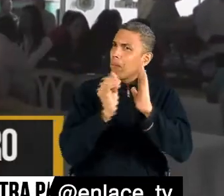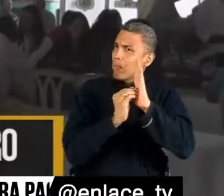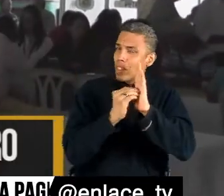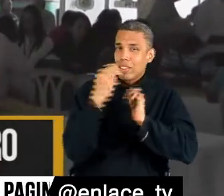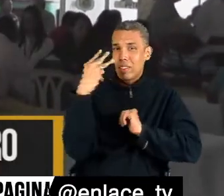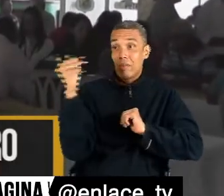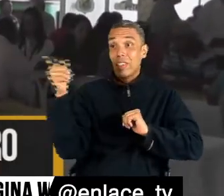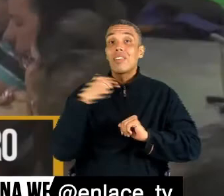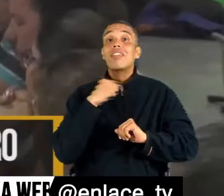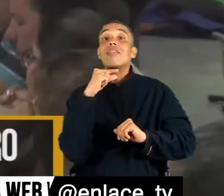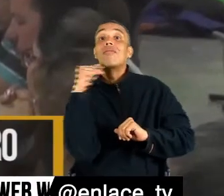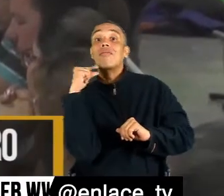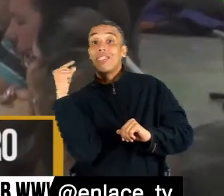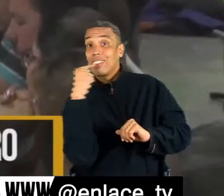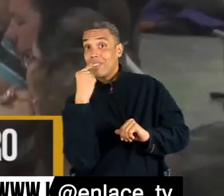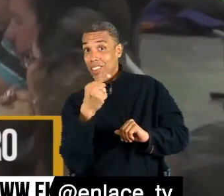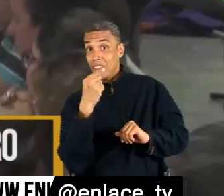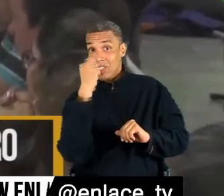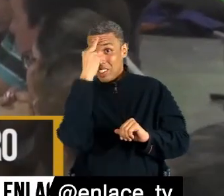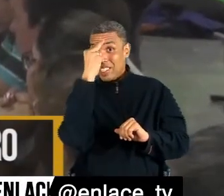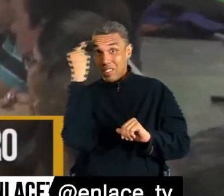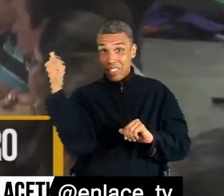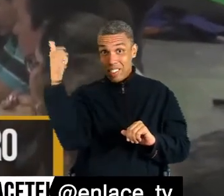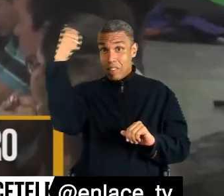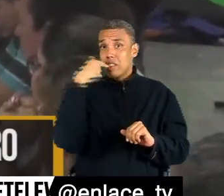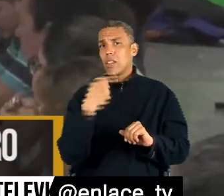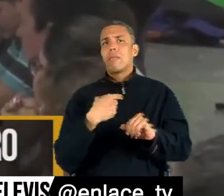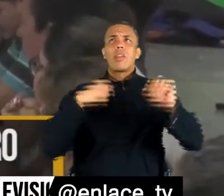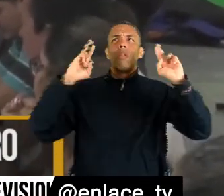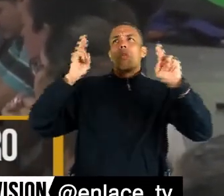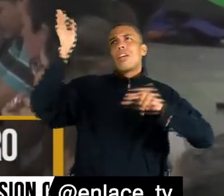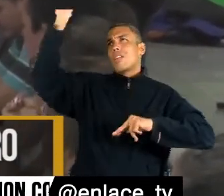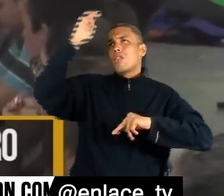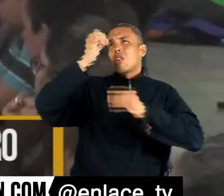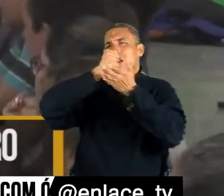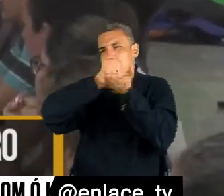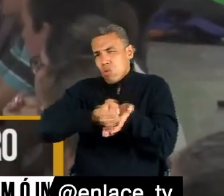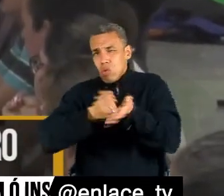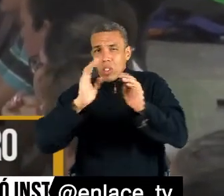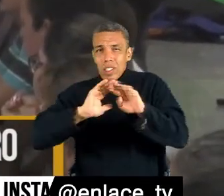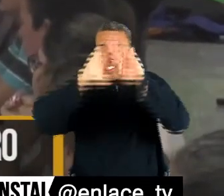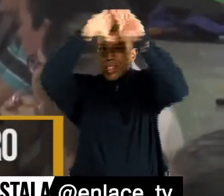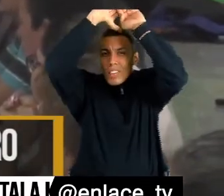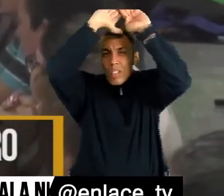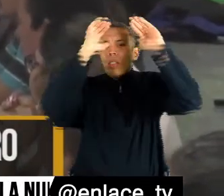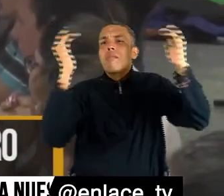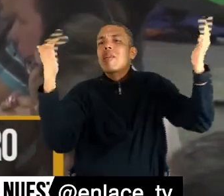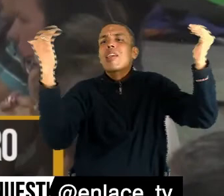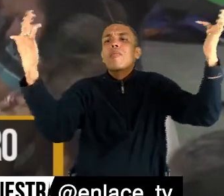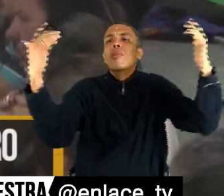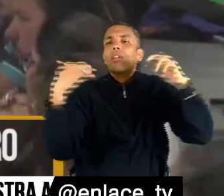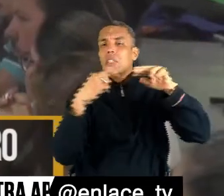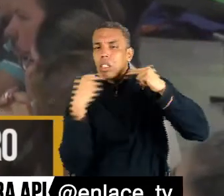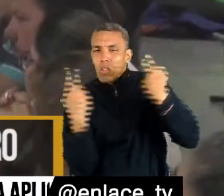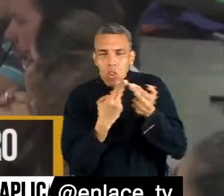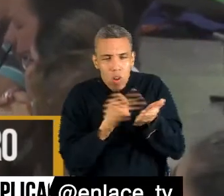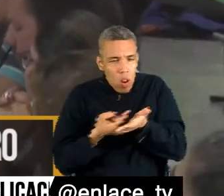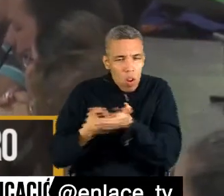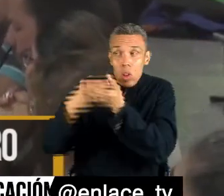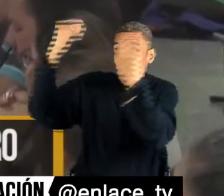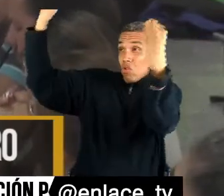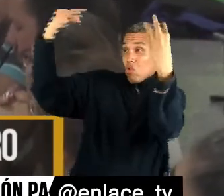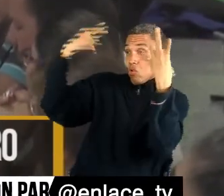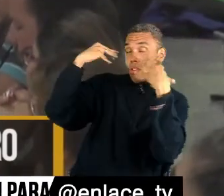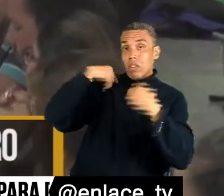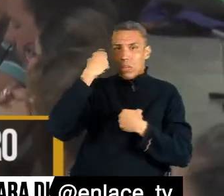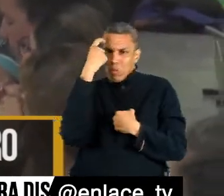dé a todos, a la comunidad del centro, al proyecto, a la administración, esa sabiduría para que este nuevo proceso salga adelante. Tenemos